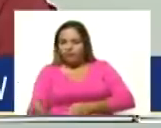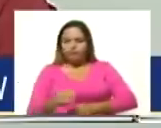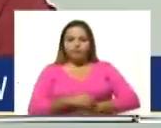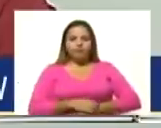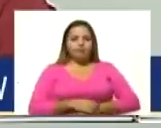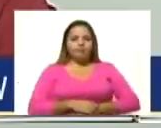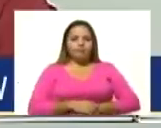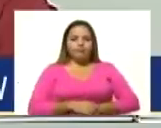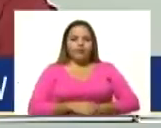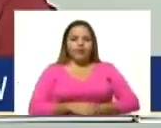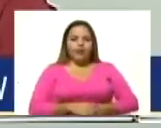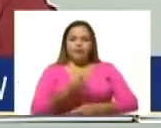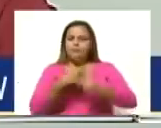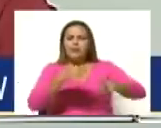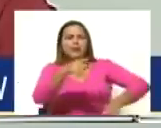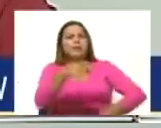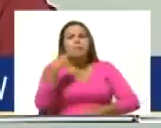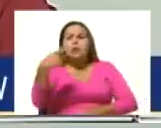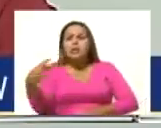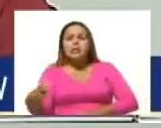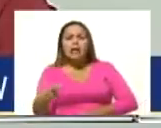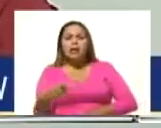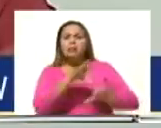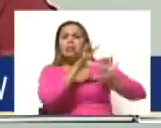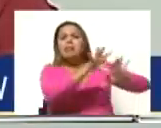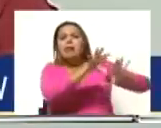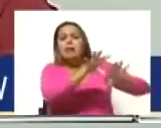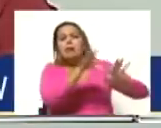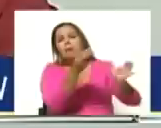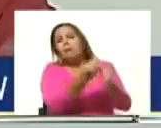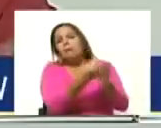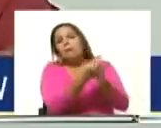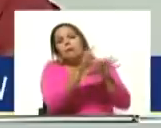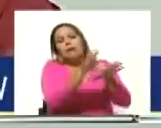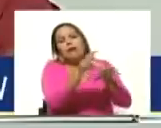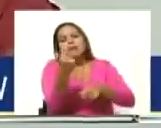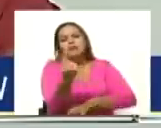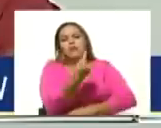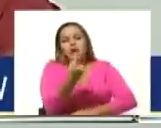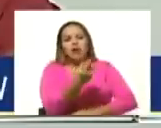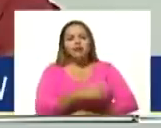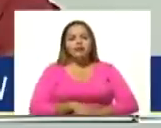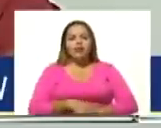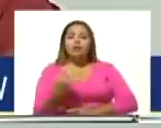Ellos toman la política de guachafita, de espectáculo, de show,